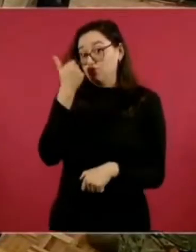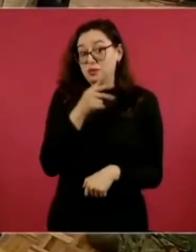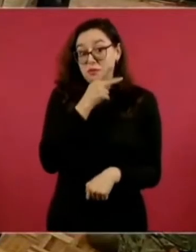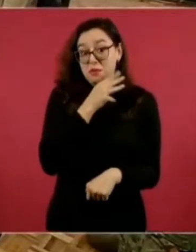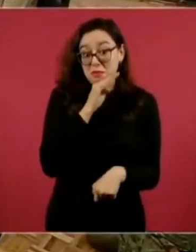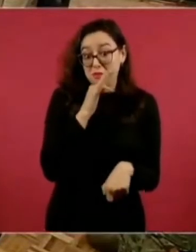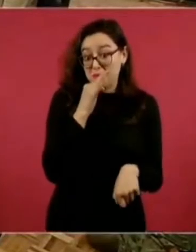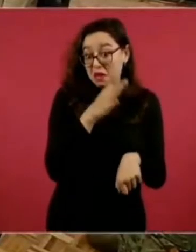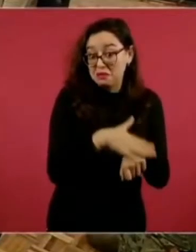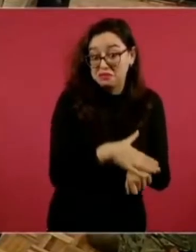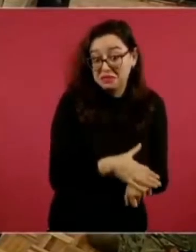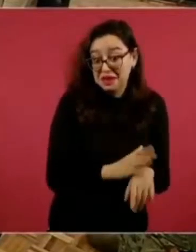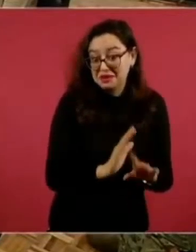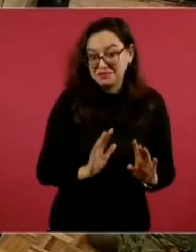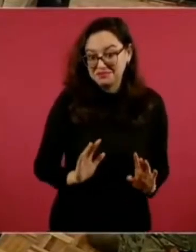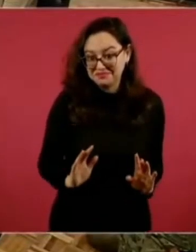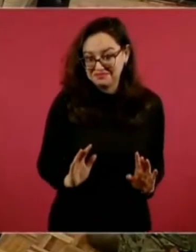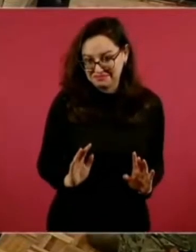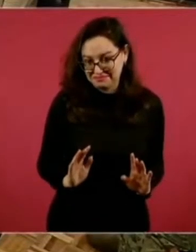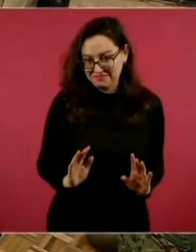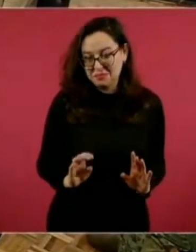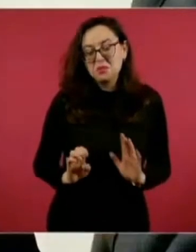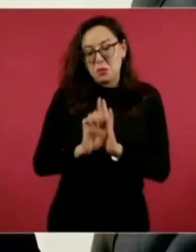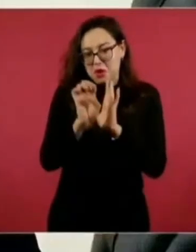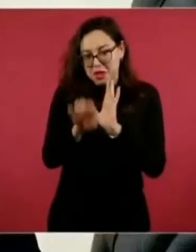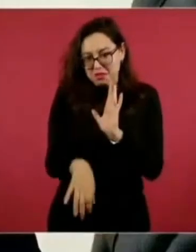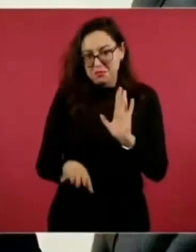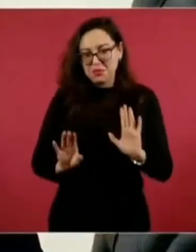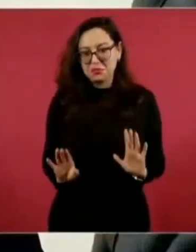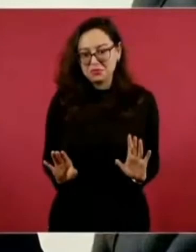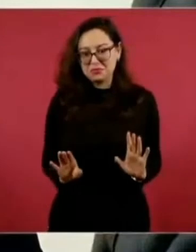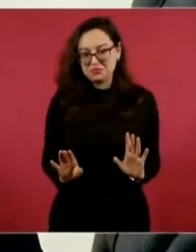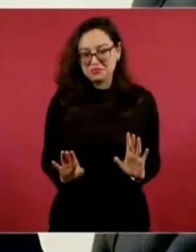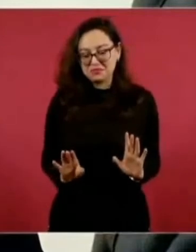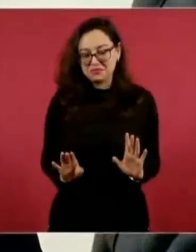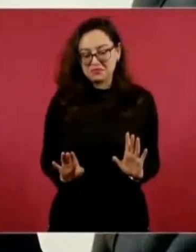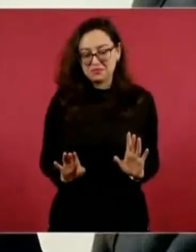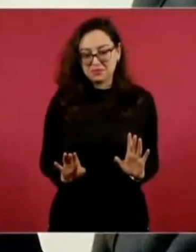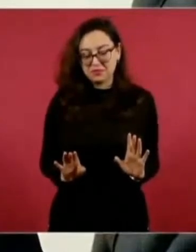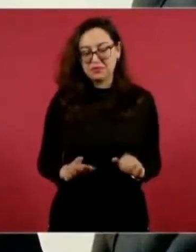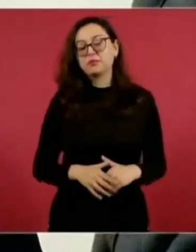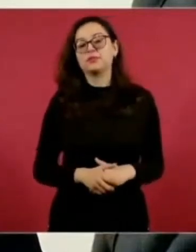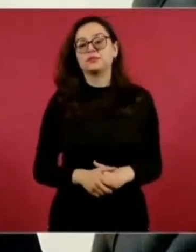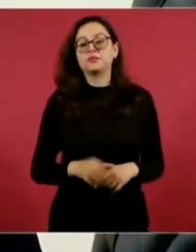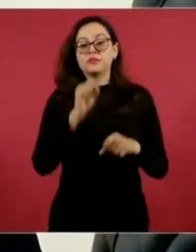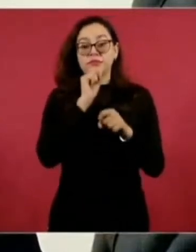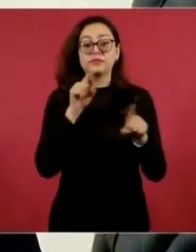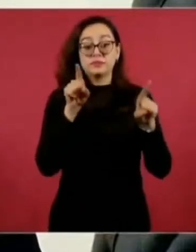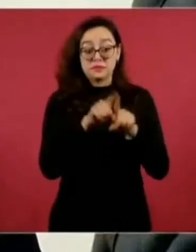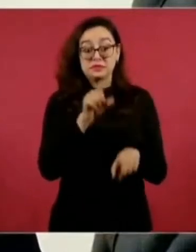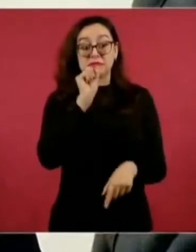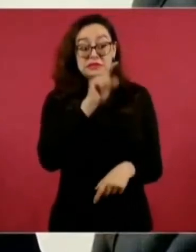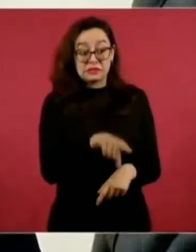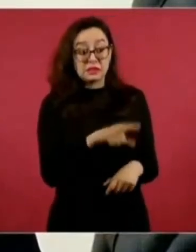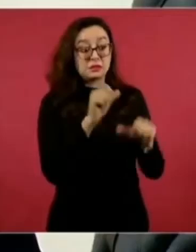Ellos, por ejemplo, asesoraron a los que estaban presos